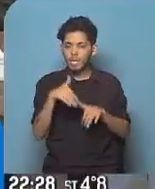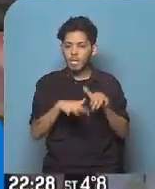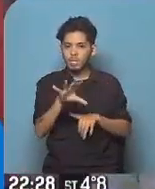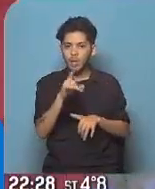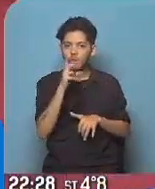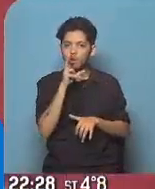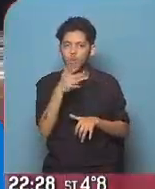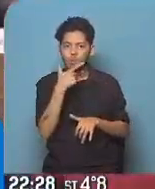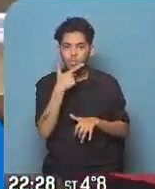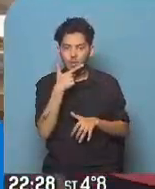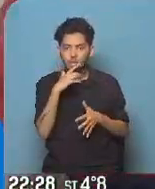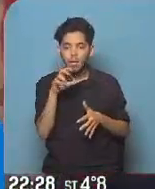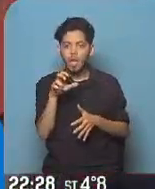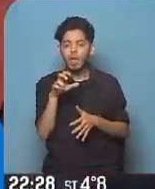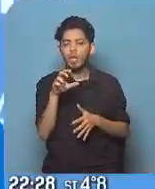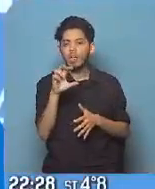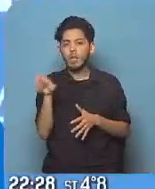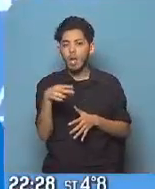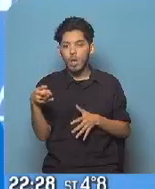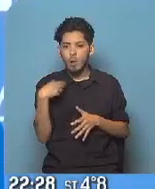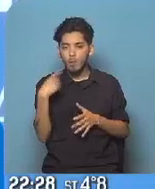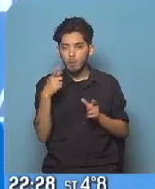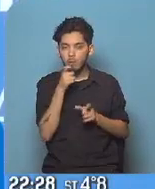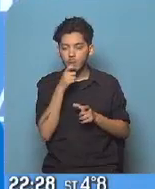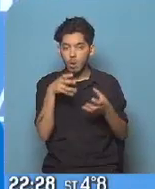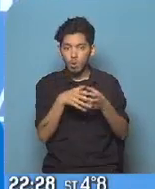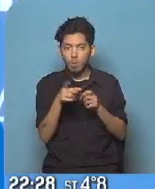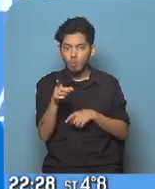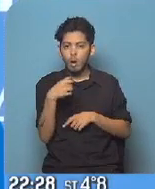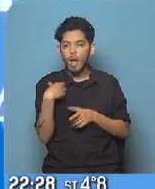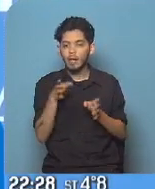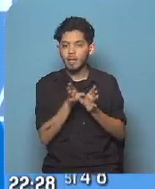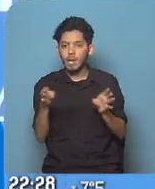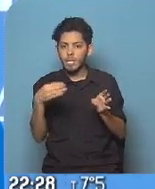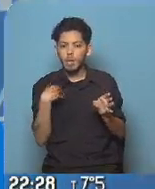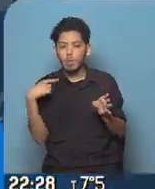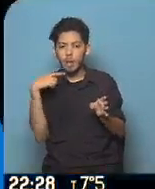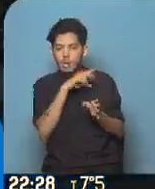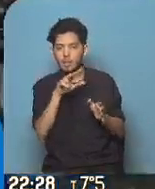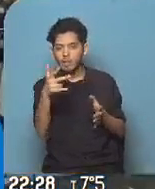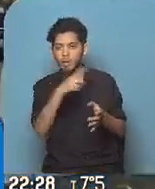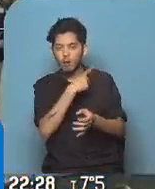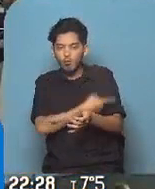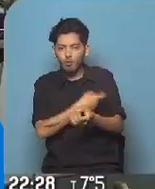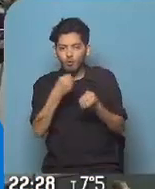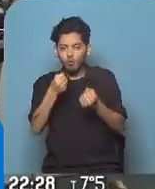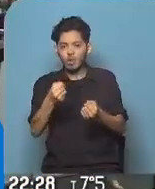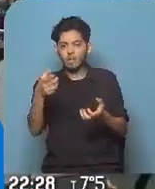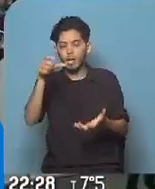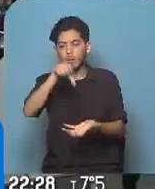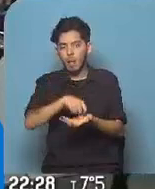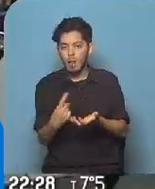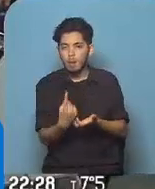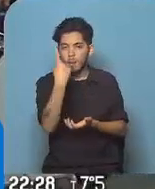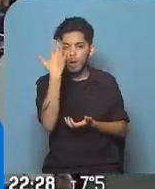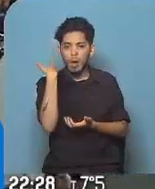y el euroescéptico Alternativa para Alemania se consolidó como la tercera fuerza del país. Fue la primera vez desde